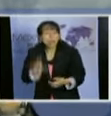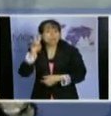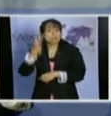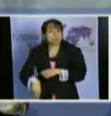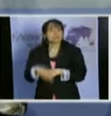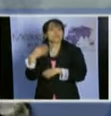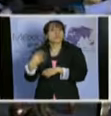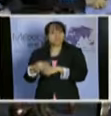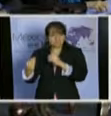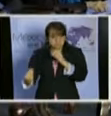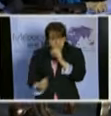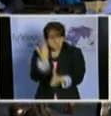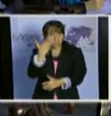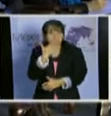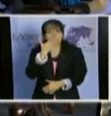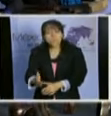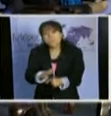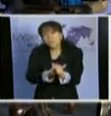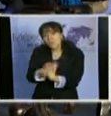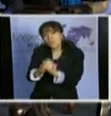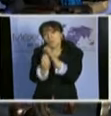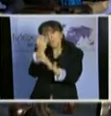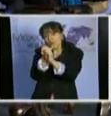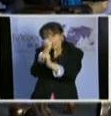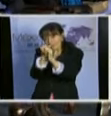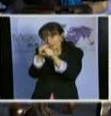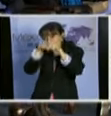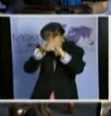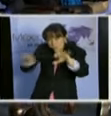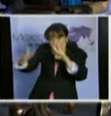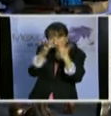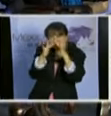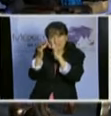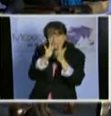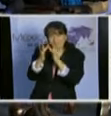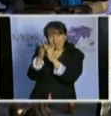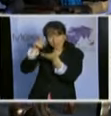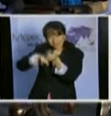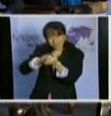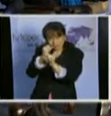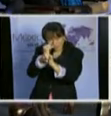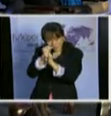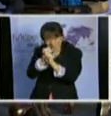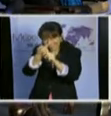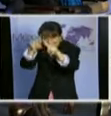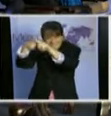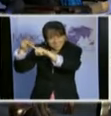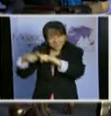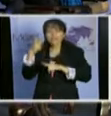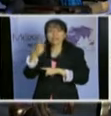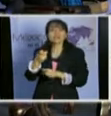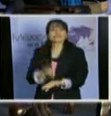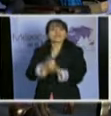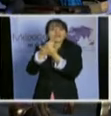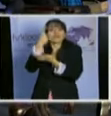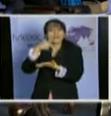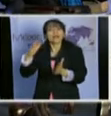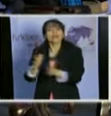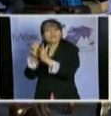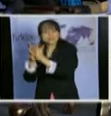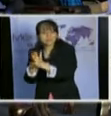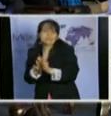de mediación con la administración pública federal y con los espacios multilaterales.